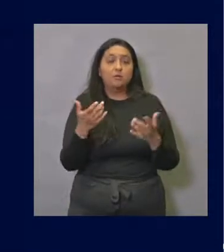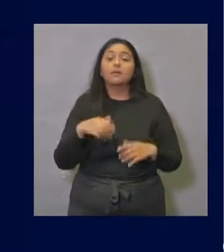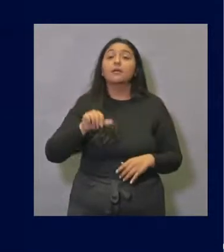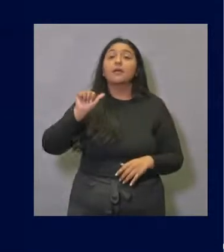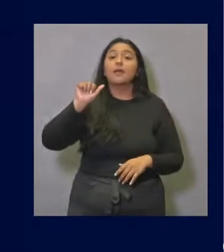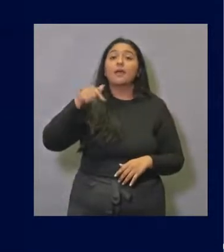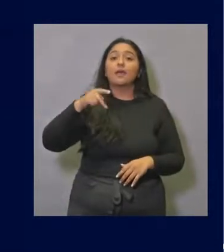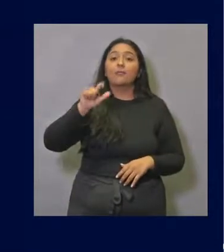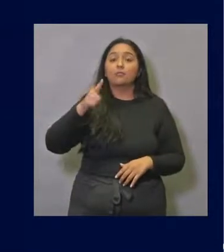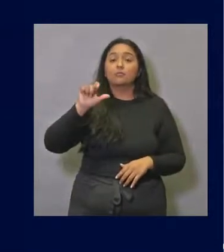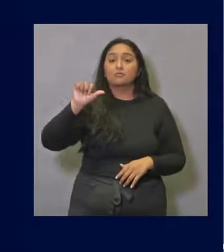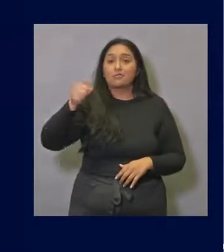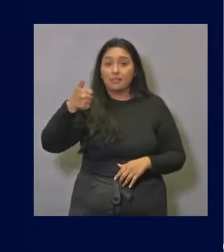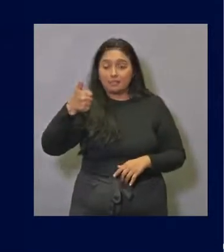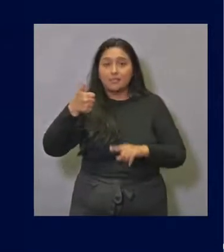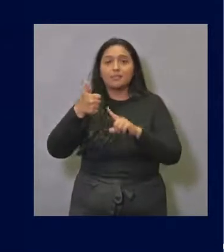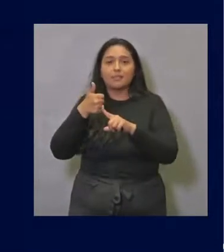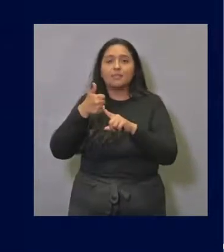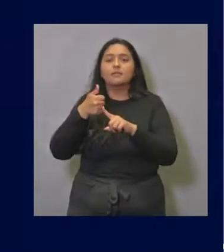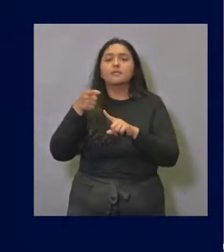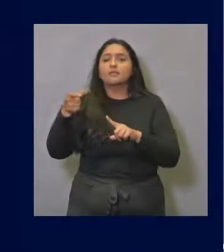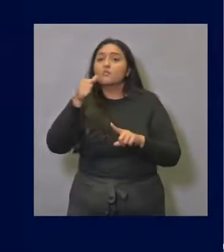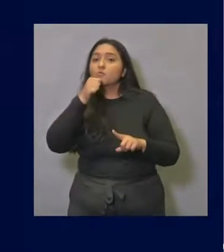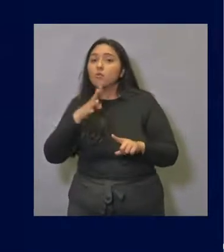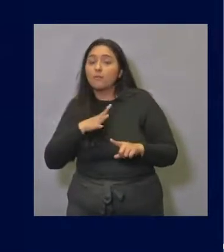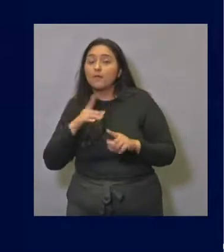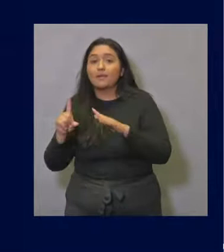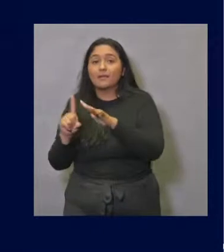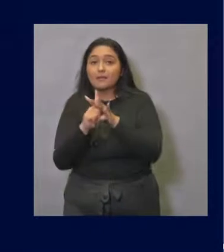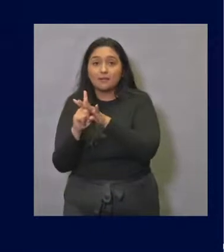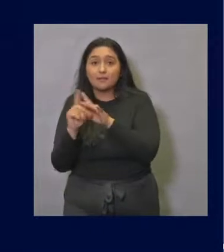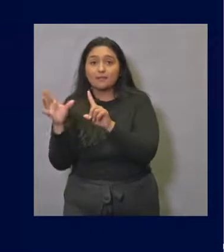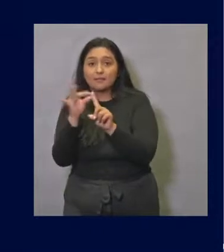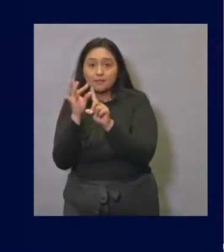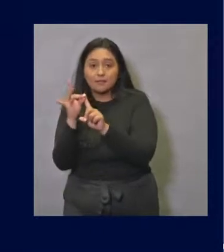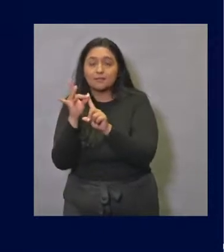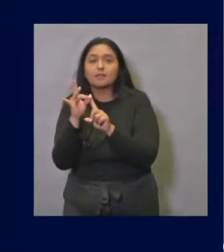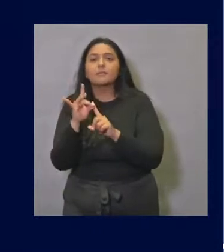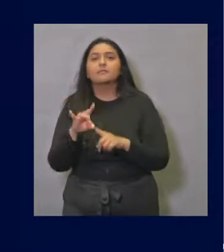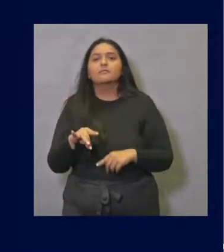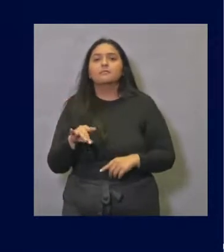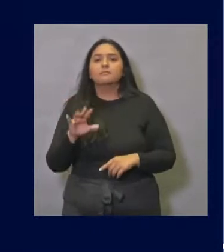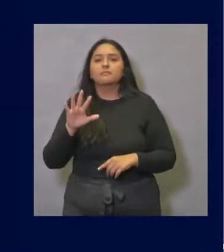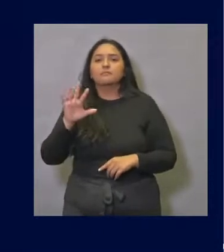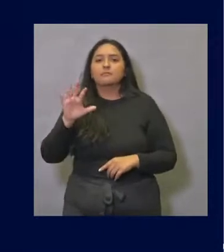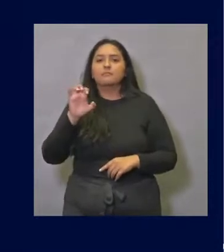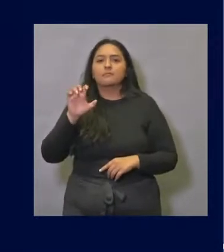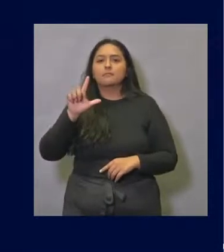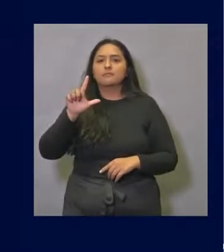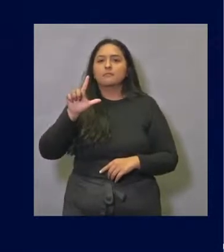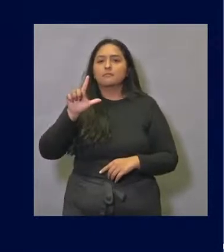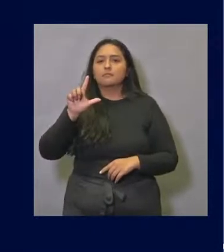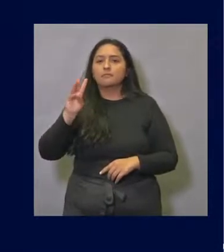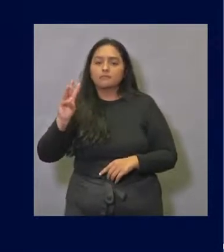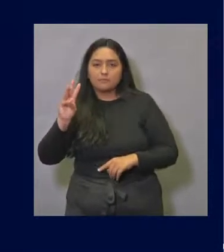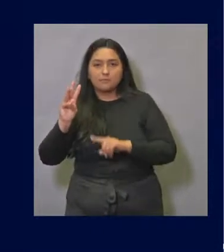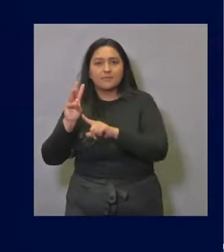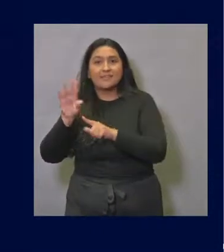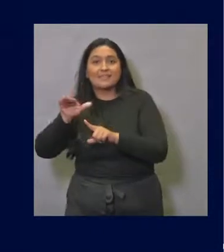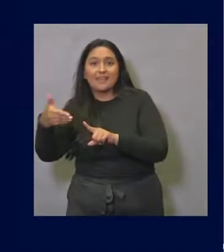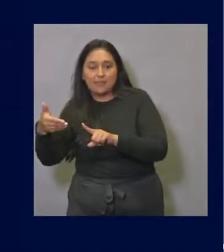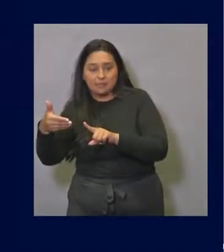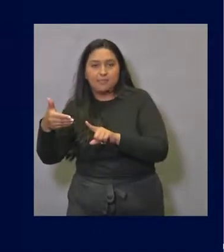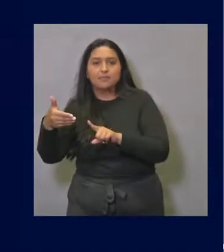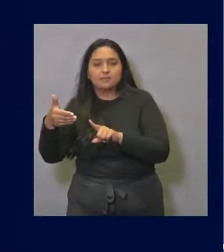de mortalidad acumulada entre mujeres es de 153 fallecimientos por cada 100,000 habitantes.